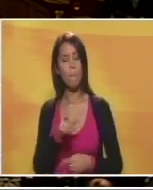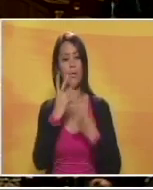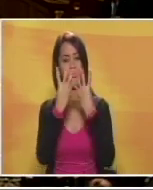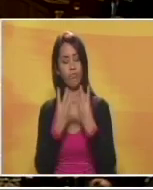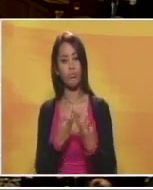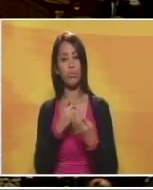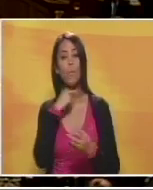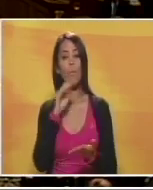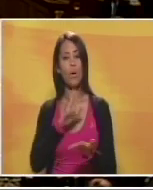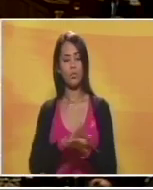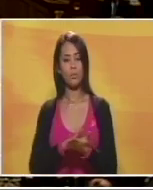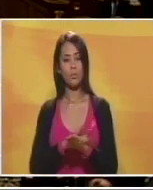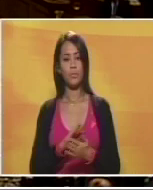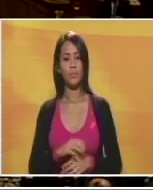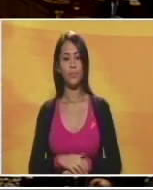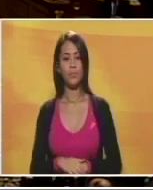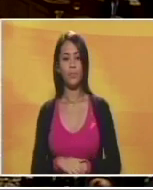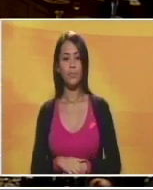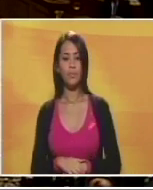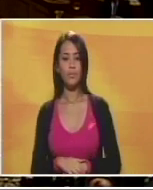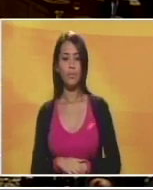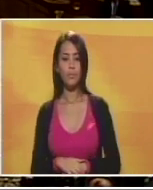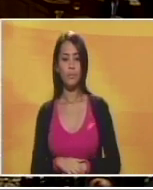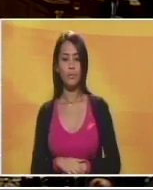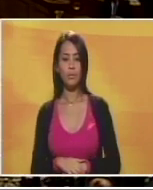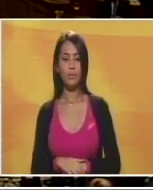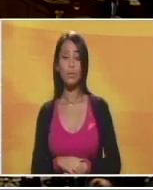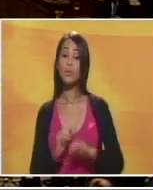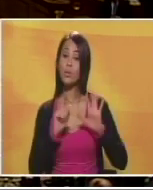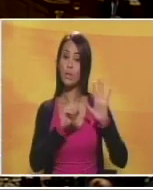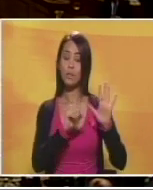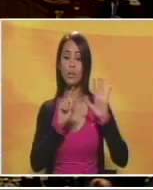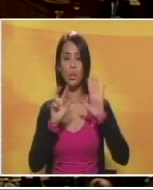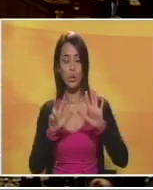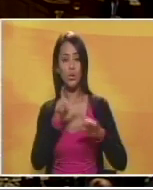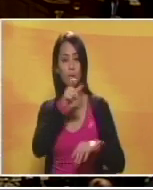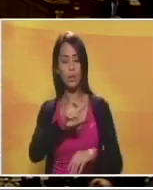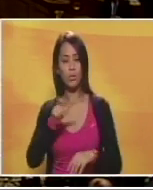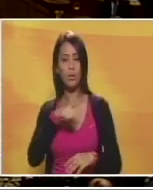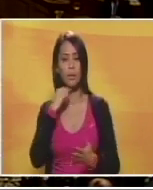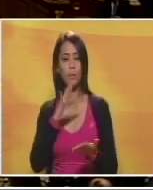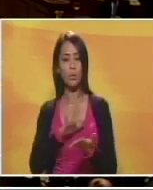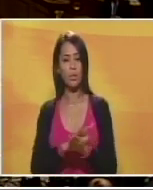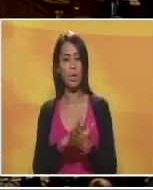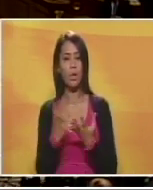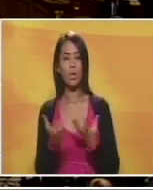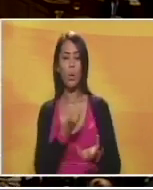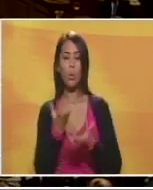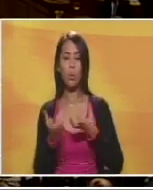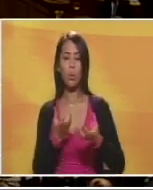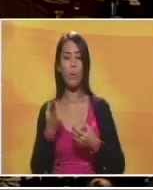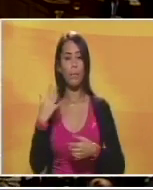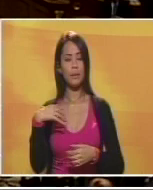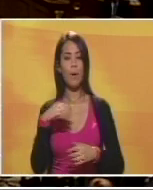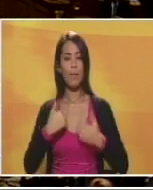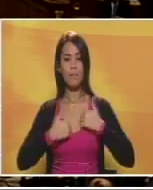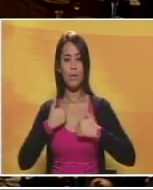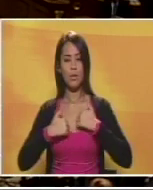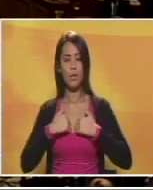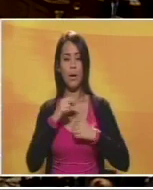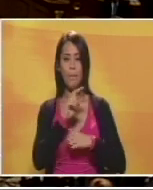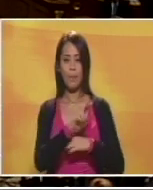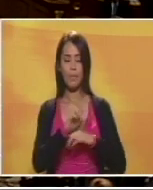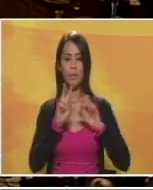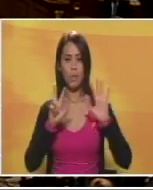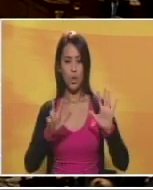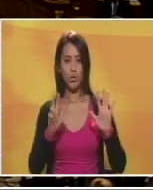presos fallecidos, uno de los 28 personas que perdieron la vida durante el motín que ocurrió el pasado miércoles 28